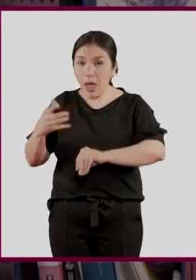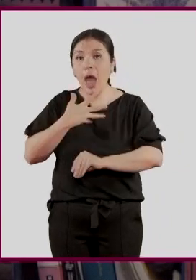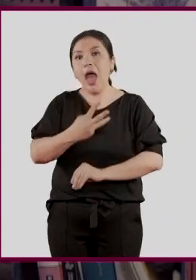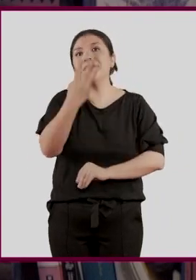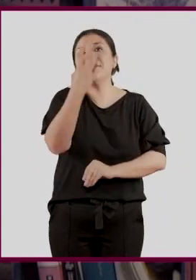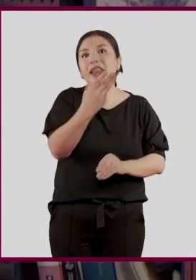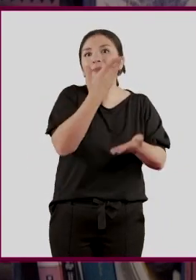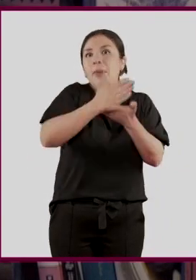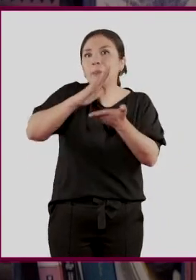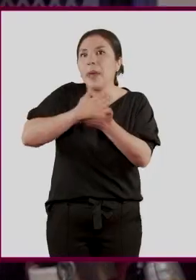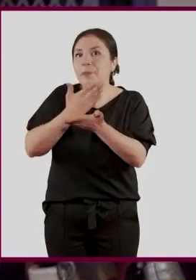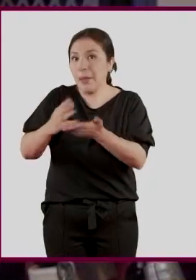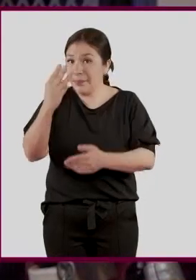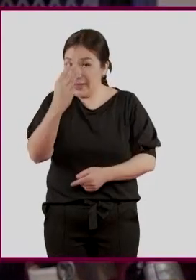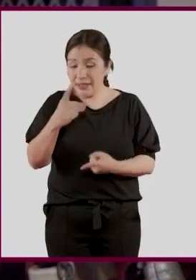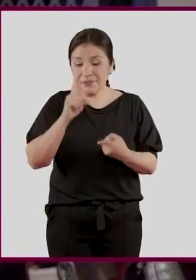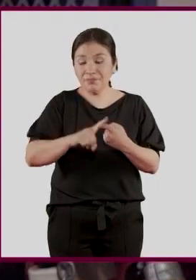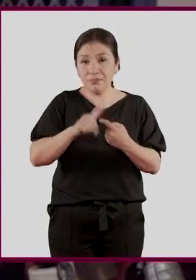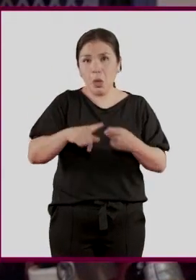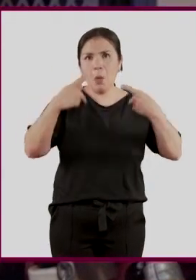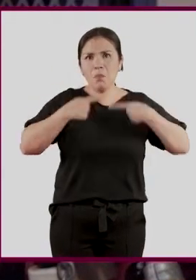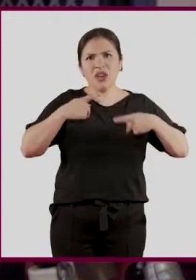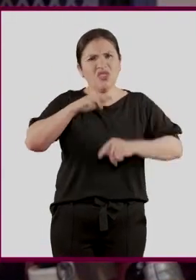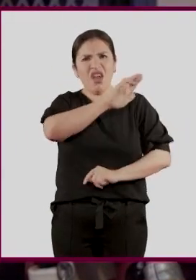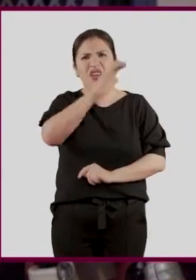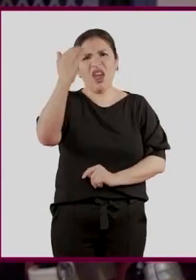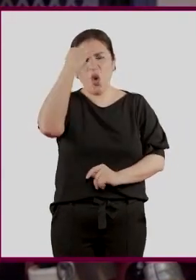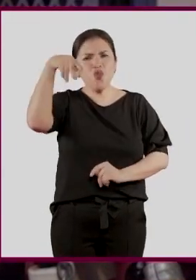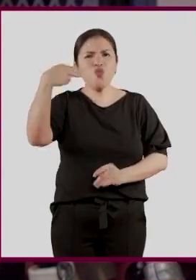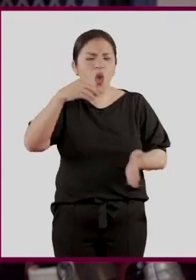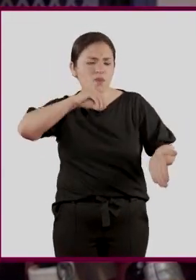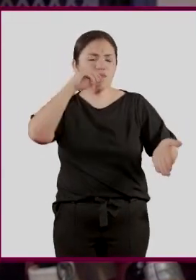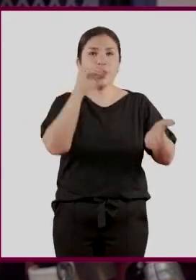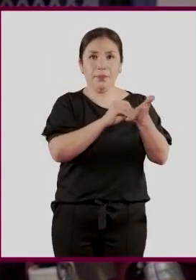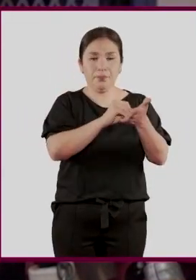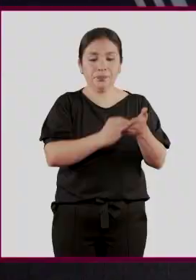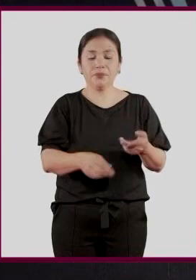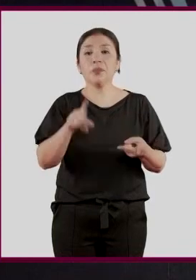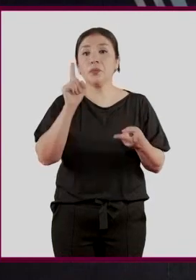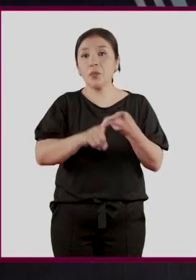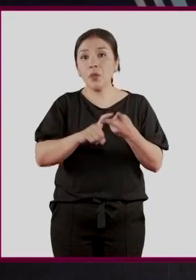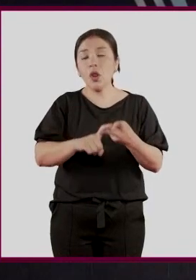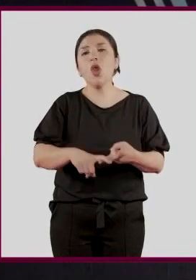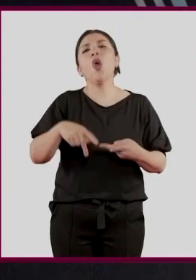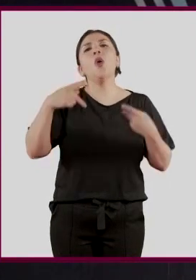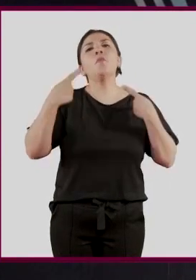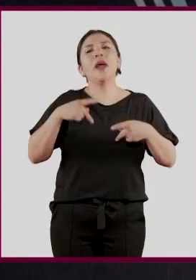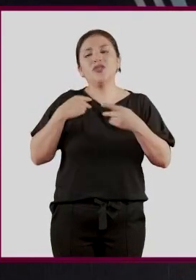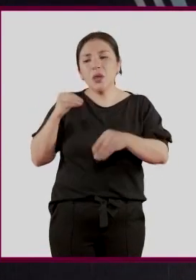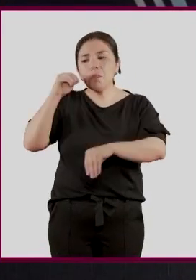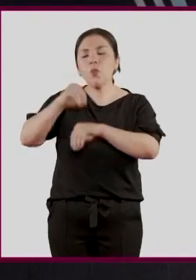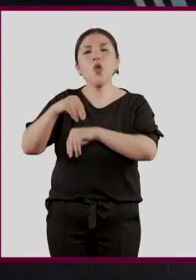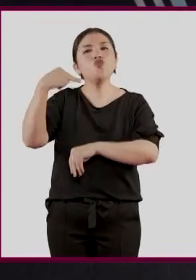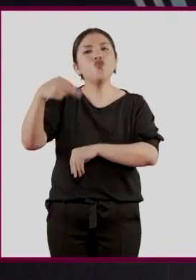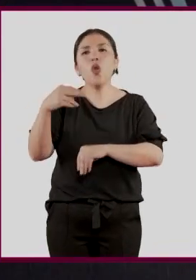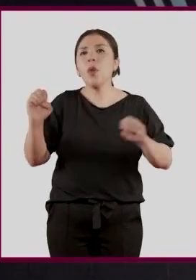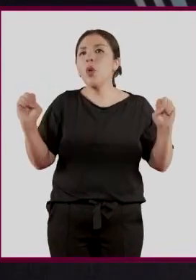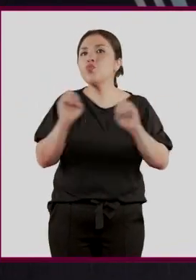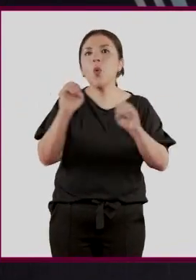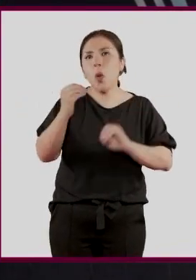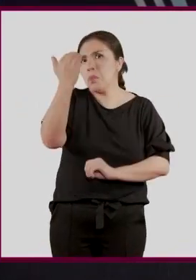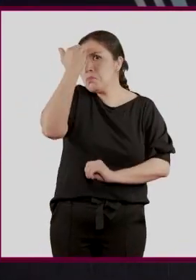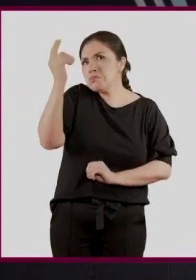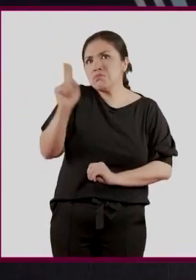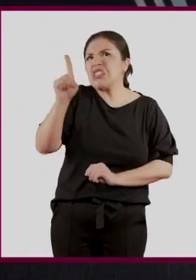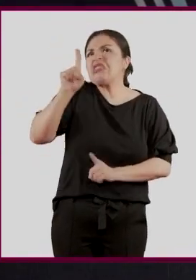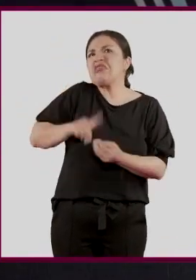otras tres formas: con el autor plenamente reconocido por su nombre, las obras con autor anónimo, es decir,